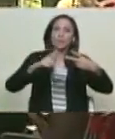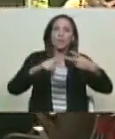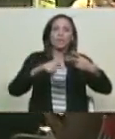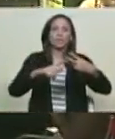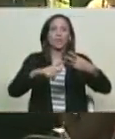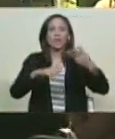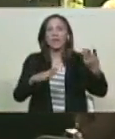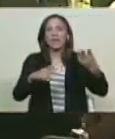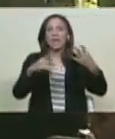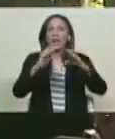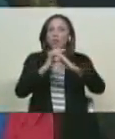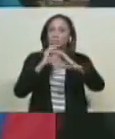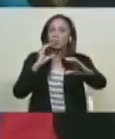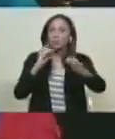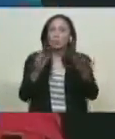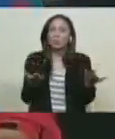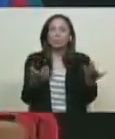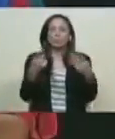guiseros, autobuseros,